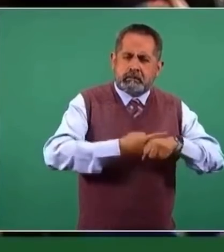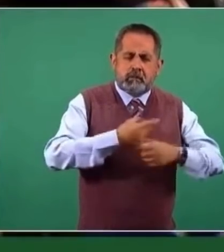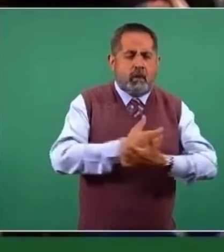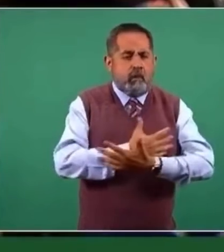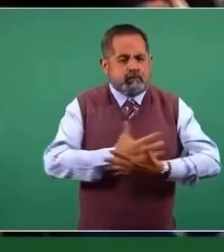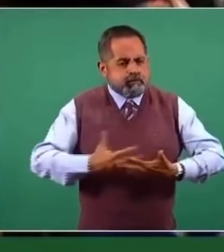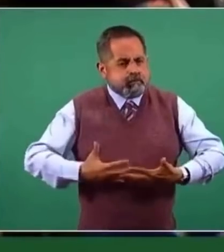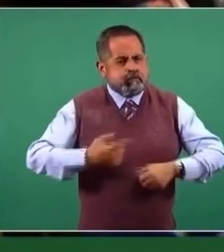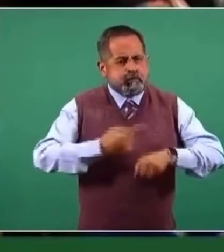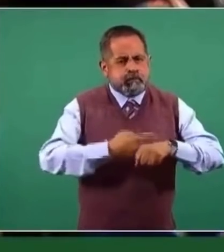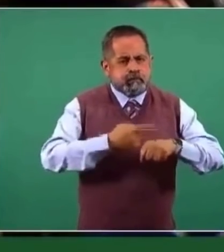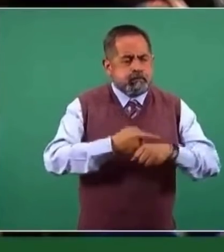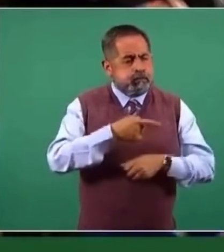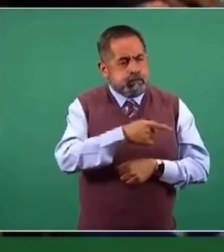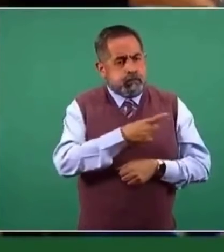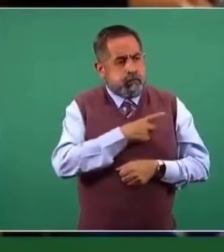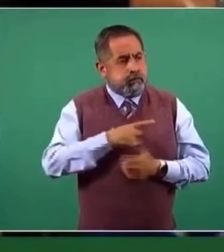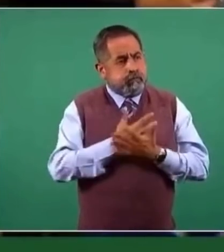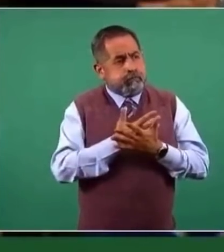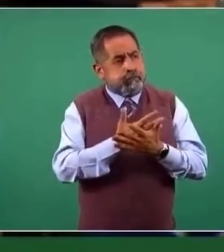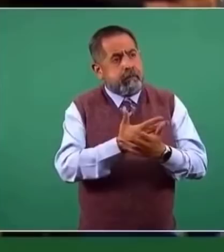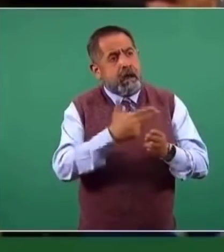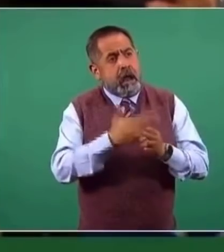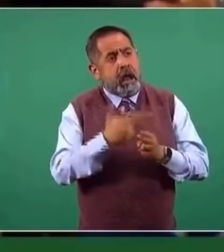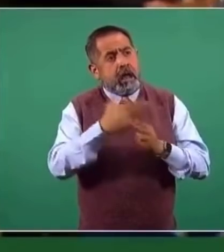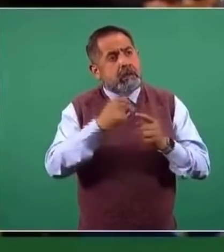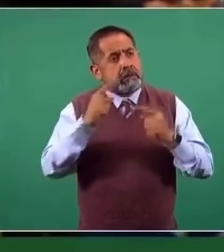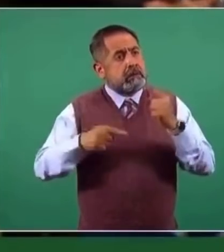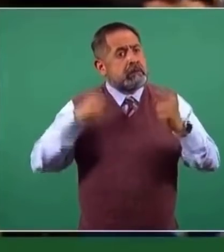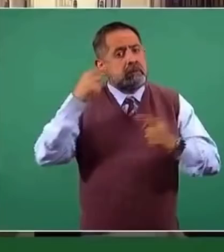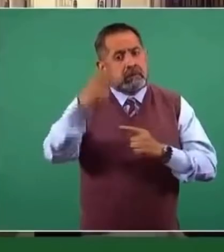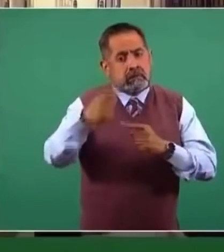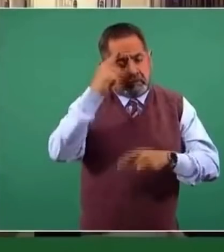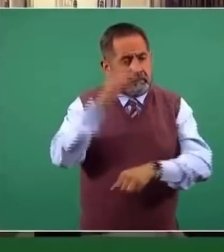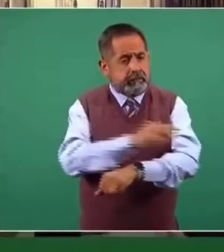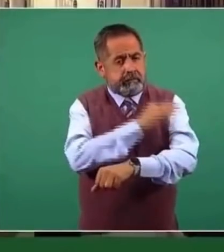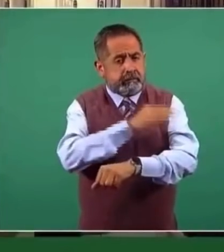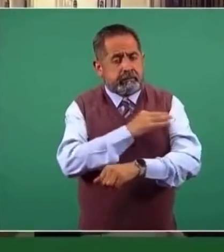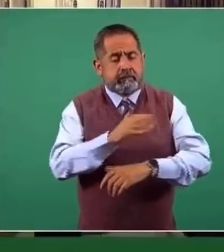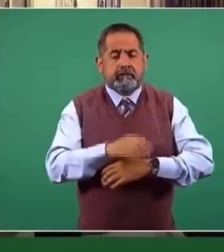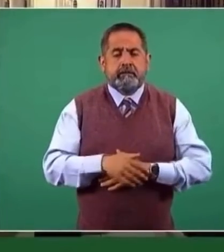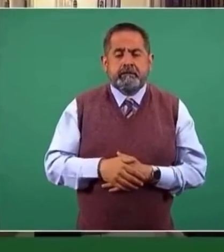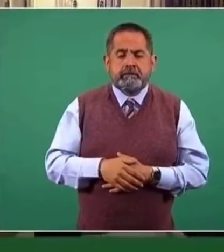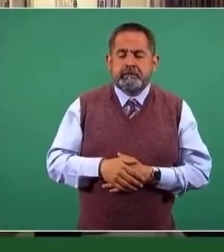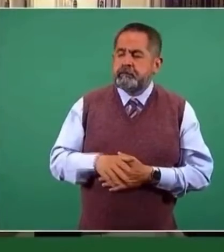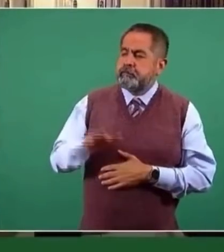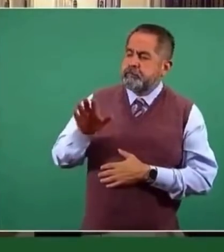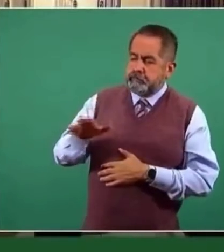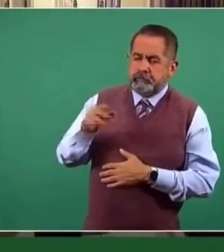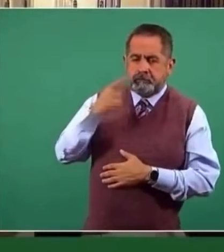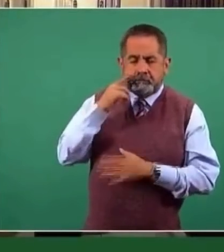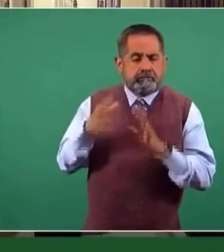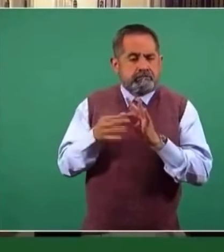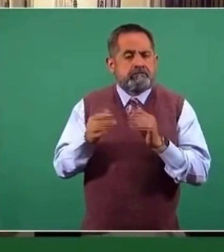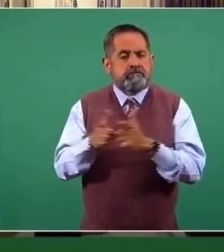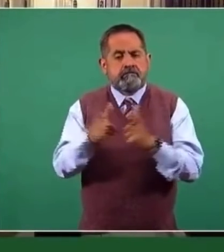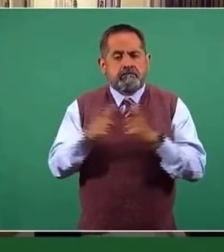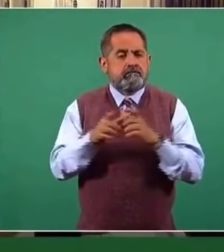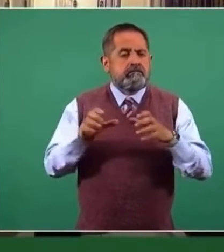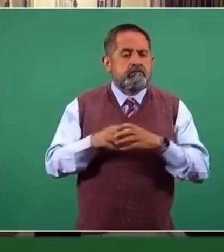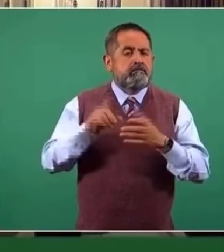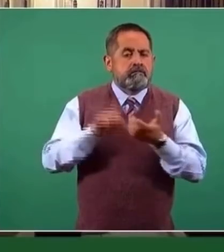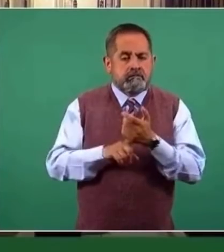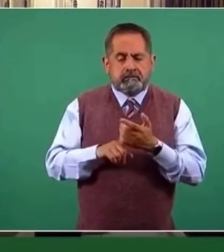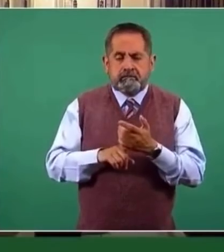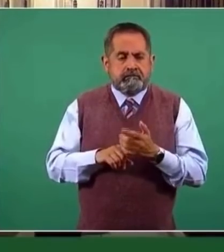obesidad, ¿deberán esperar a ser vacunados para regresar a clases? Bien, aquí estamos hablando obviamente de grupos de